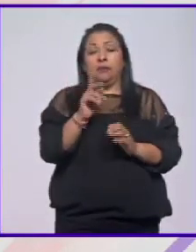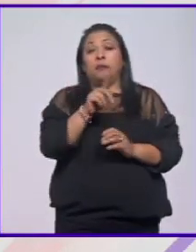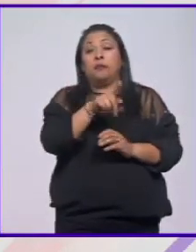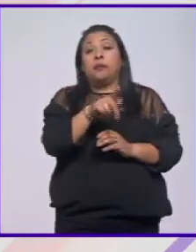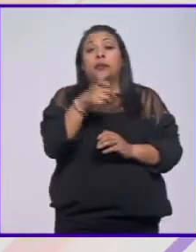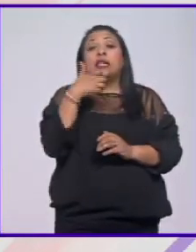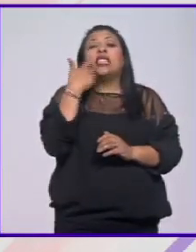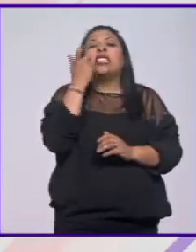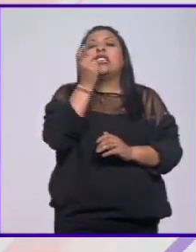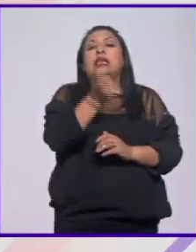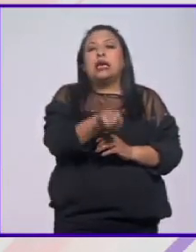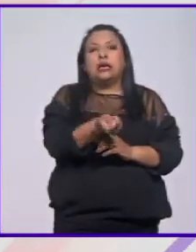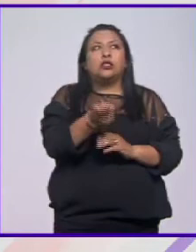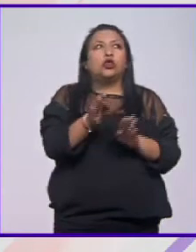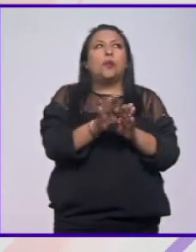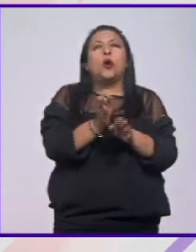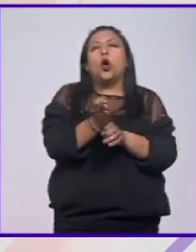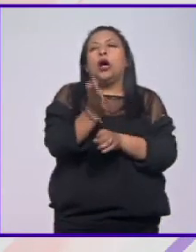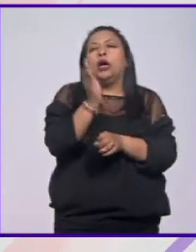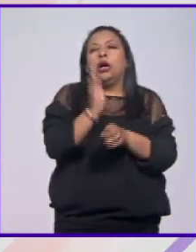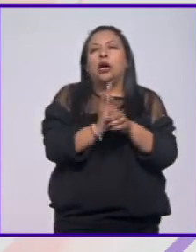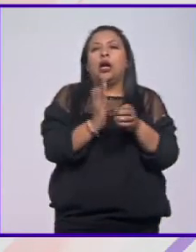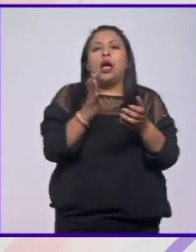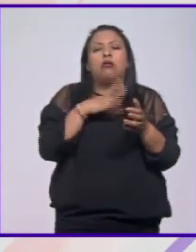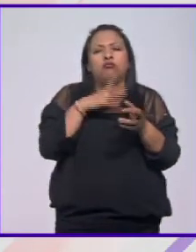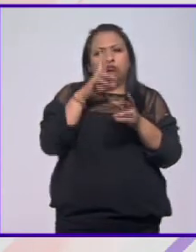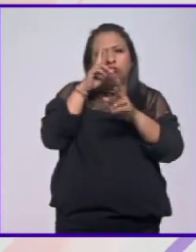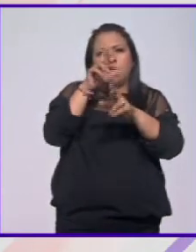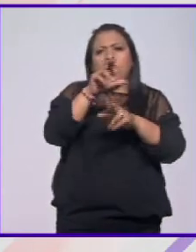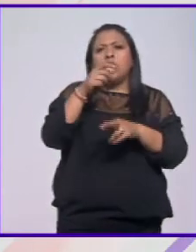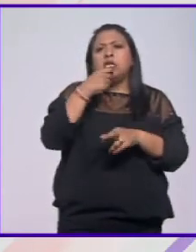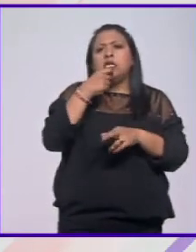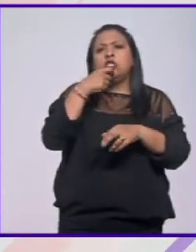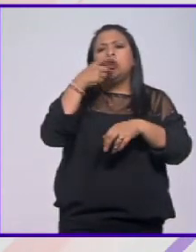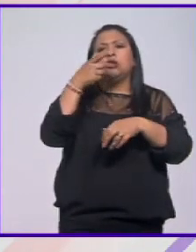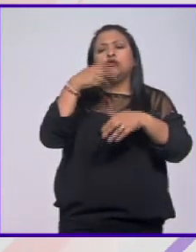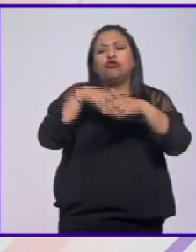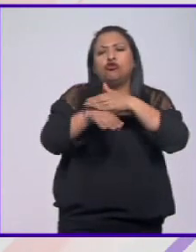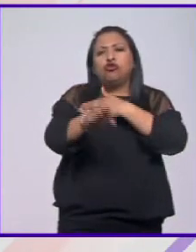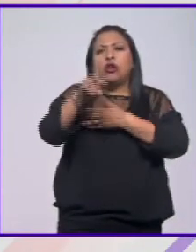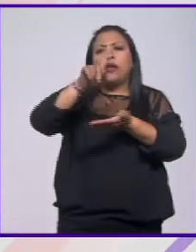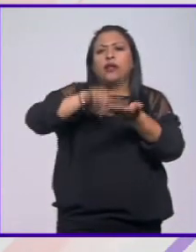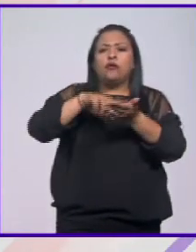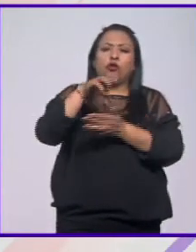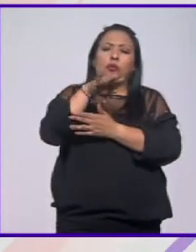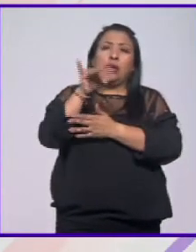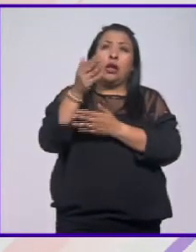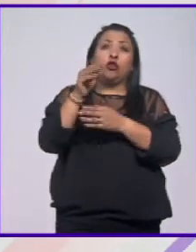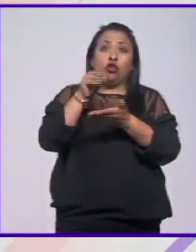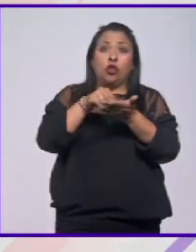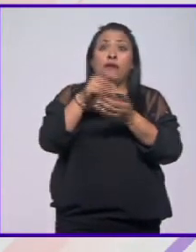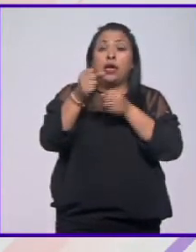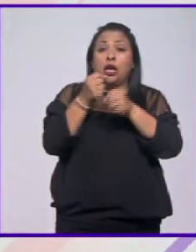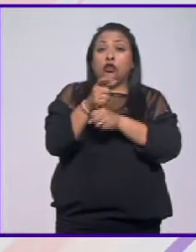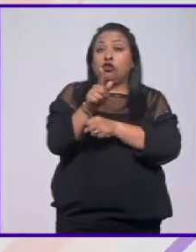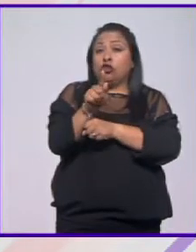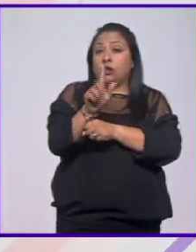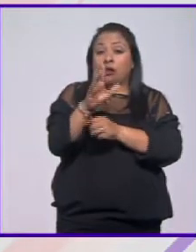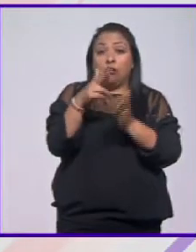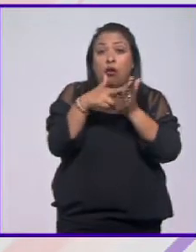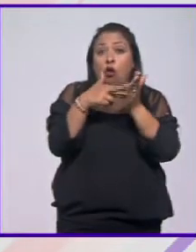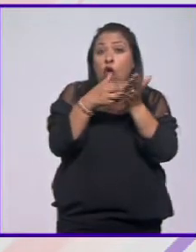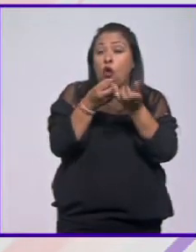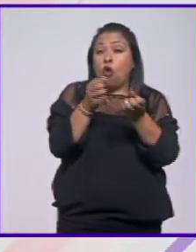lo que quiere decir con mucho humor es un homenaje a los niños mineros. Todavía hasta los años 70 no se había